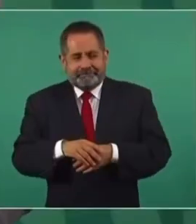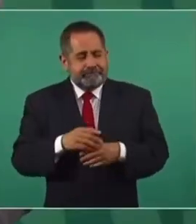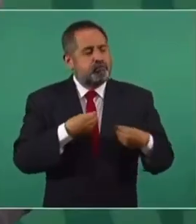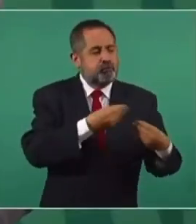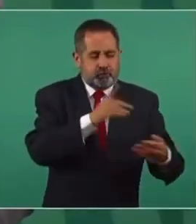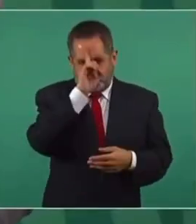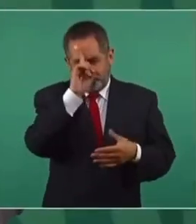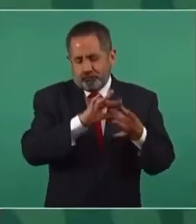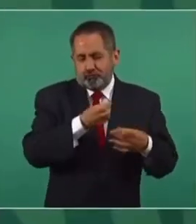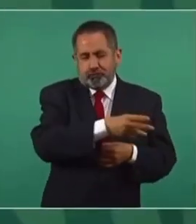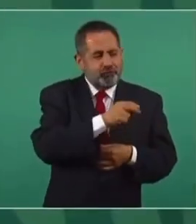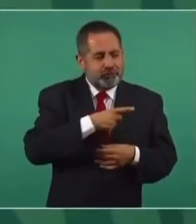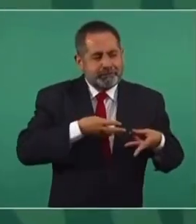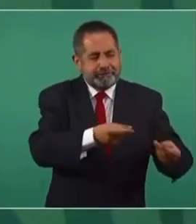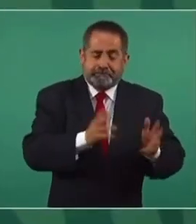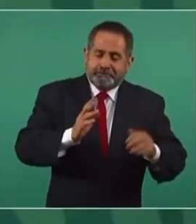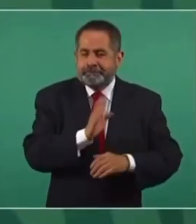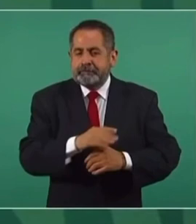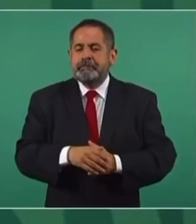asesorando. Pero